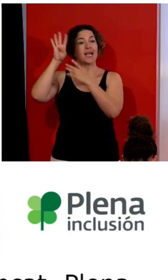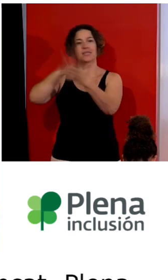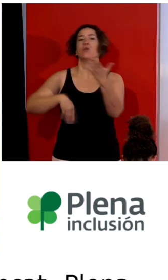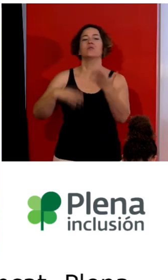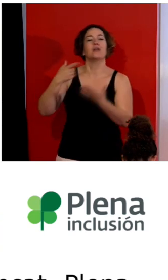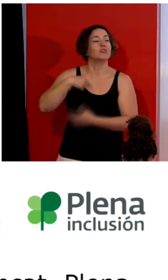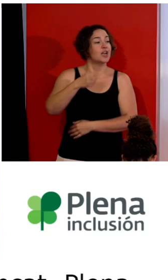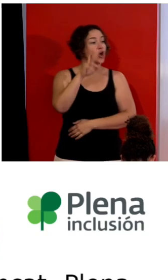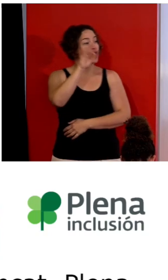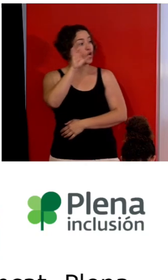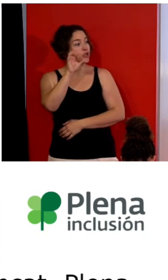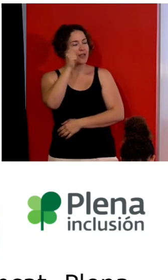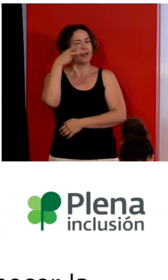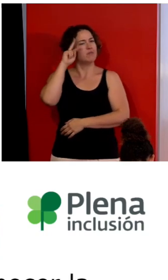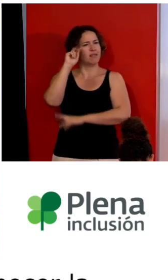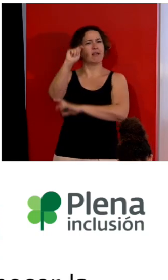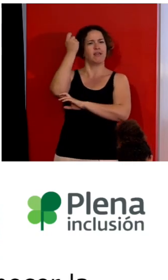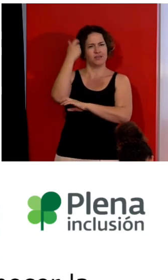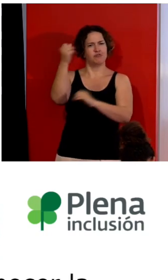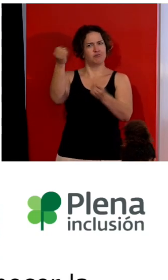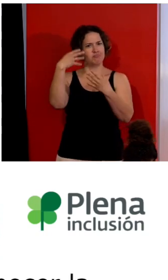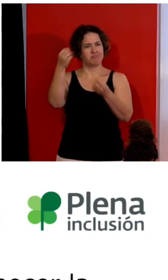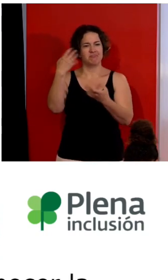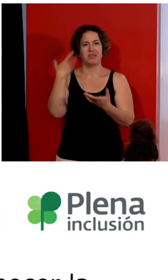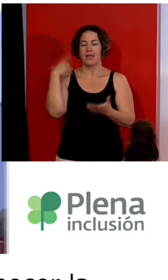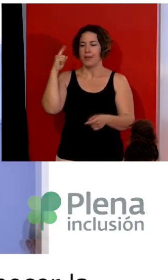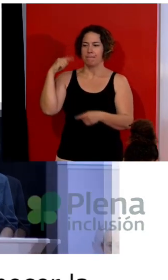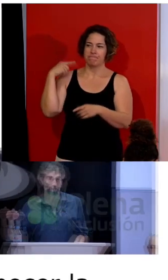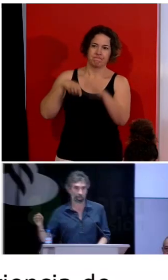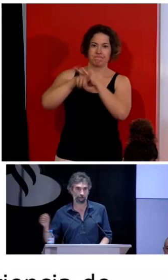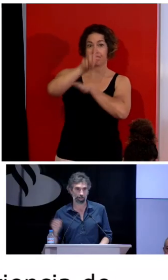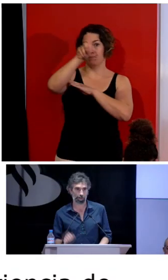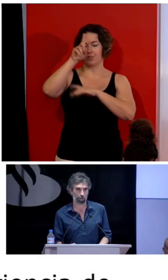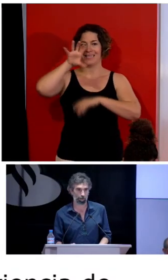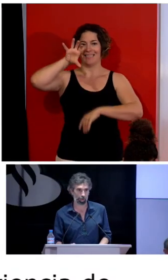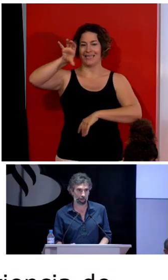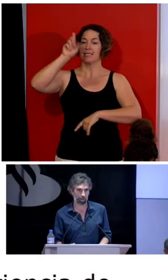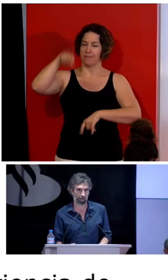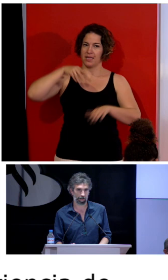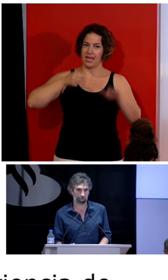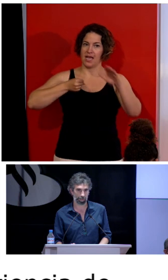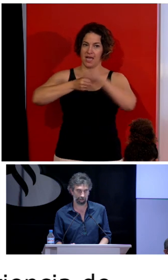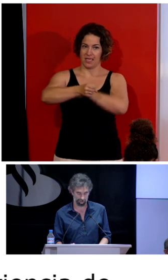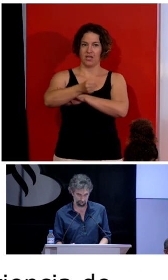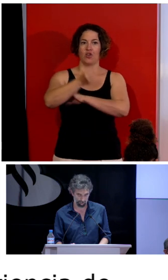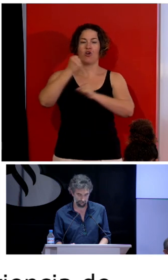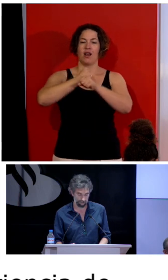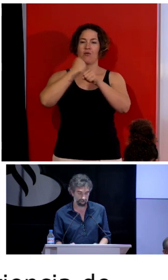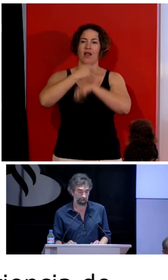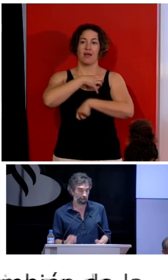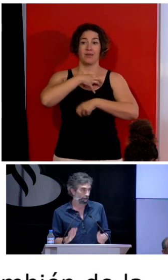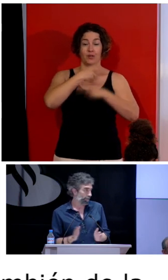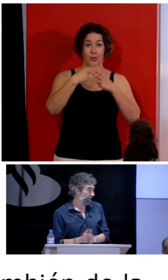de Rosa como una experiencia de éxito y la evolución a nivel estatal también de la inserción laboral en la administración